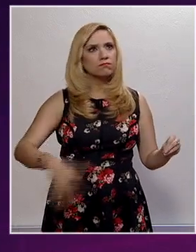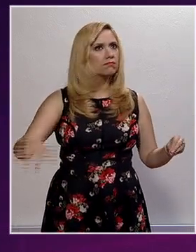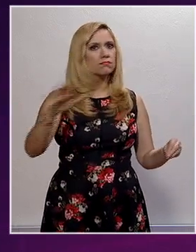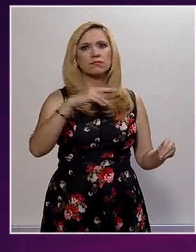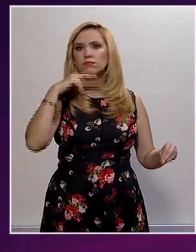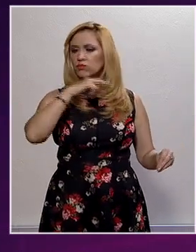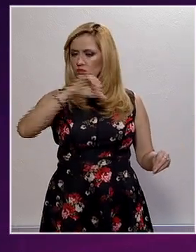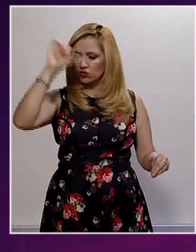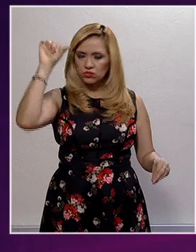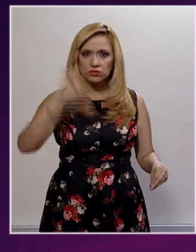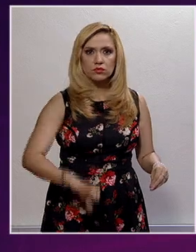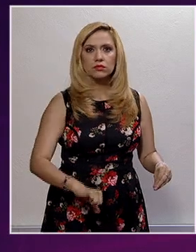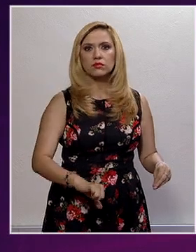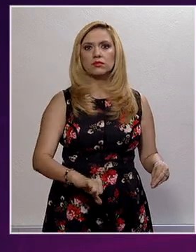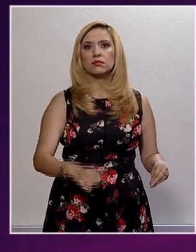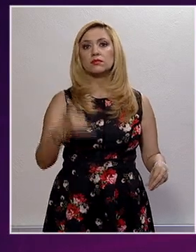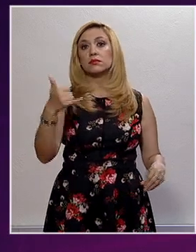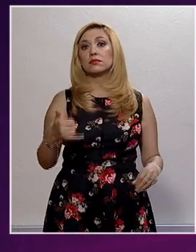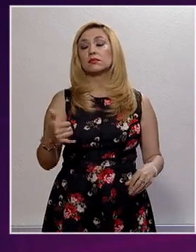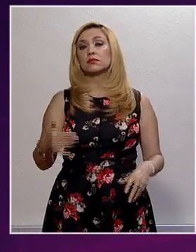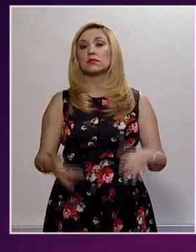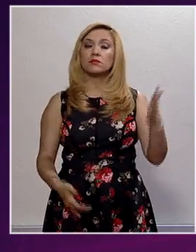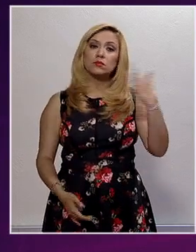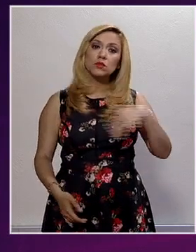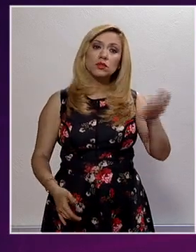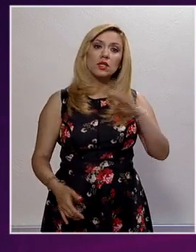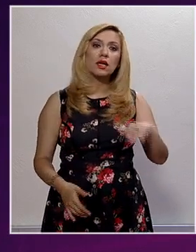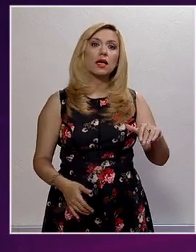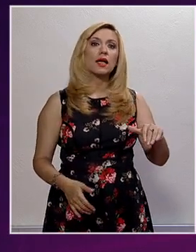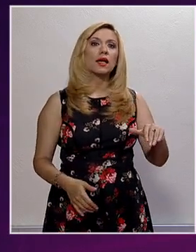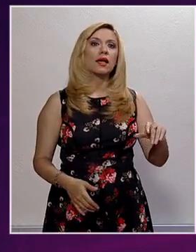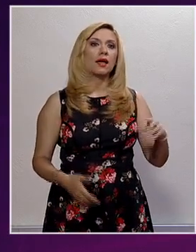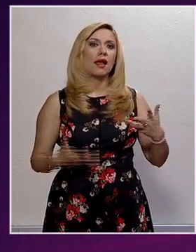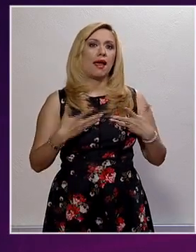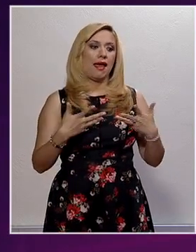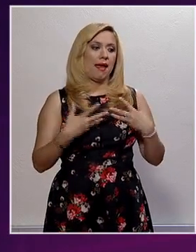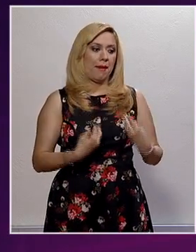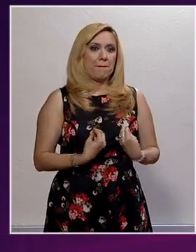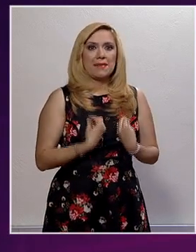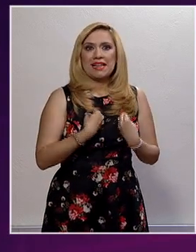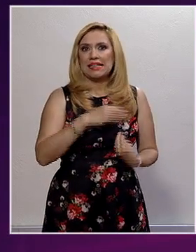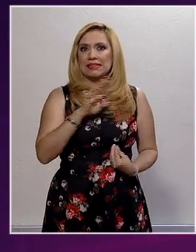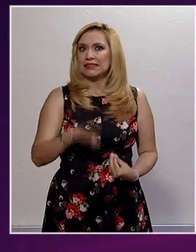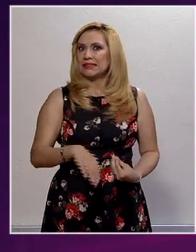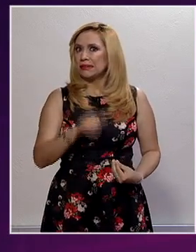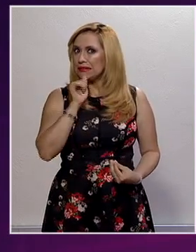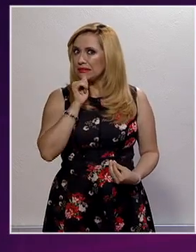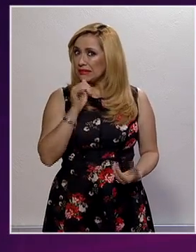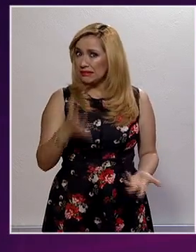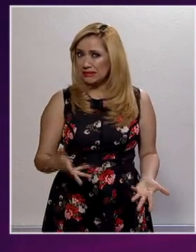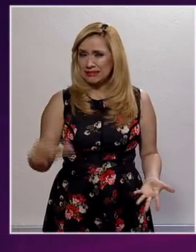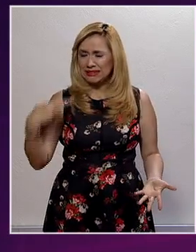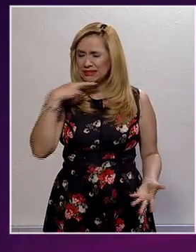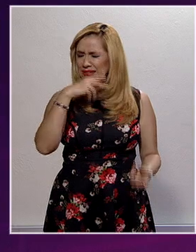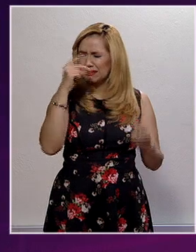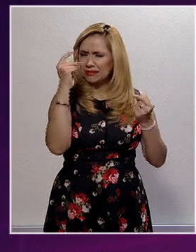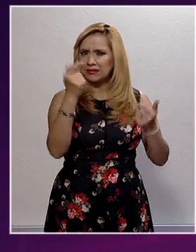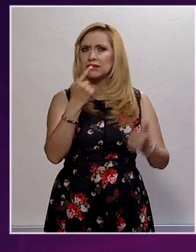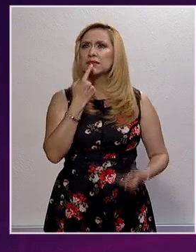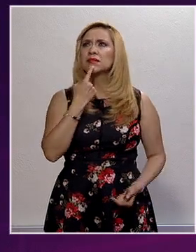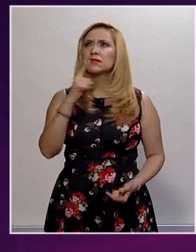inmediata y la búsqueda en vida, lo cual significa recibir las